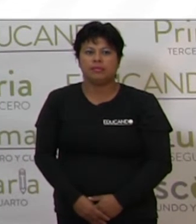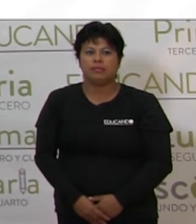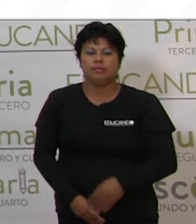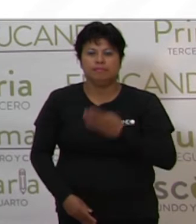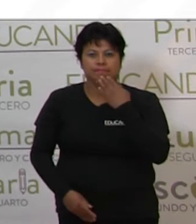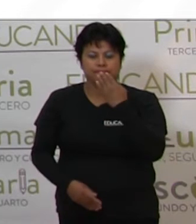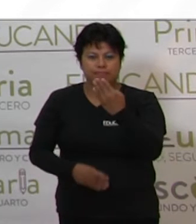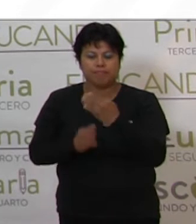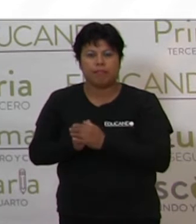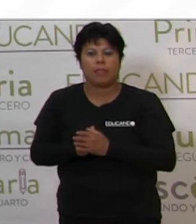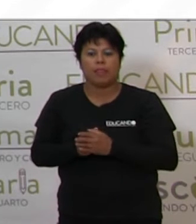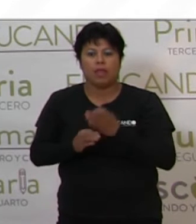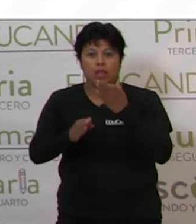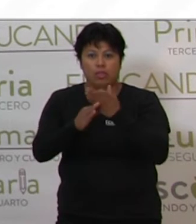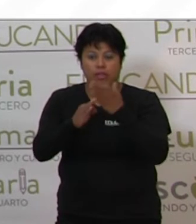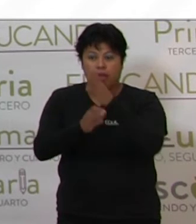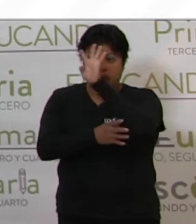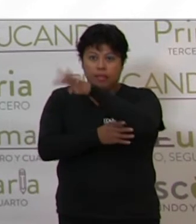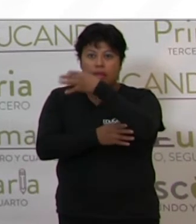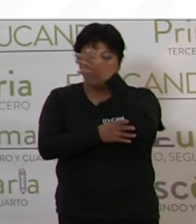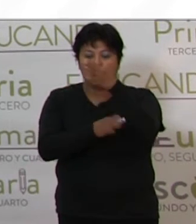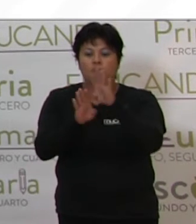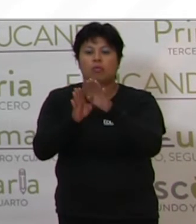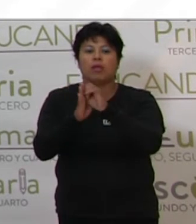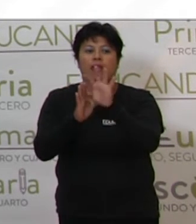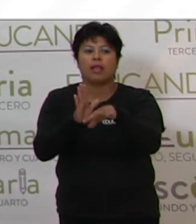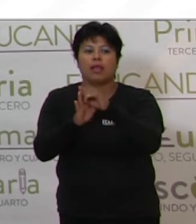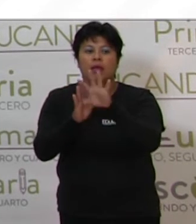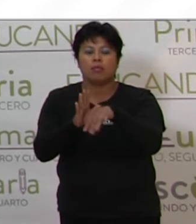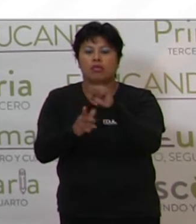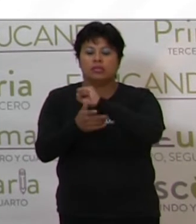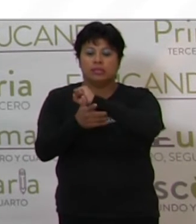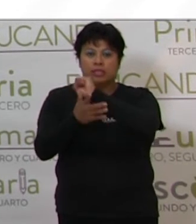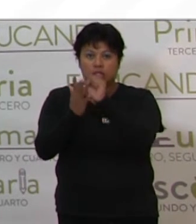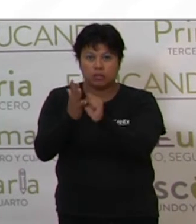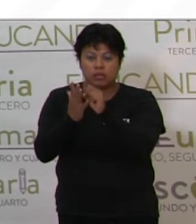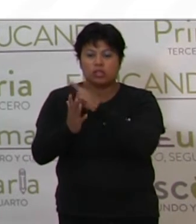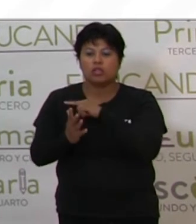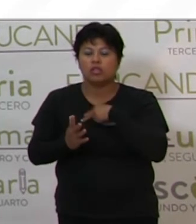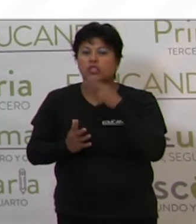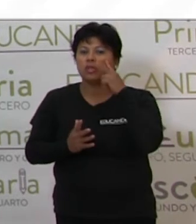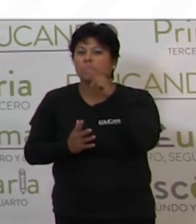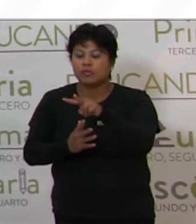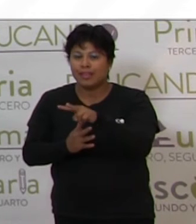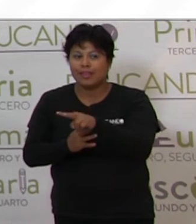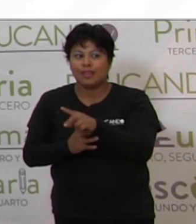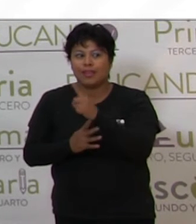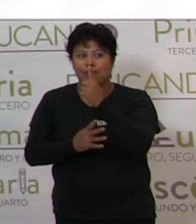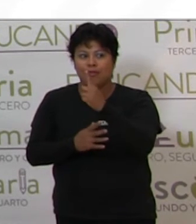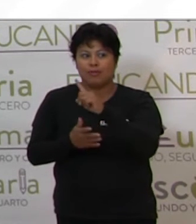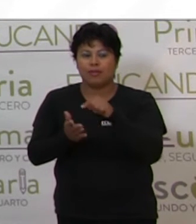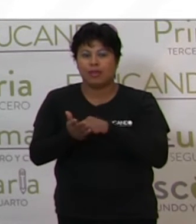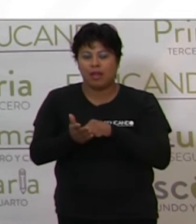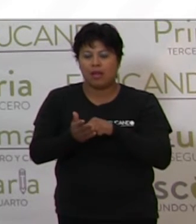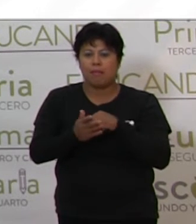Bien, en la tabla de ejemplo de sinónimos estamos viendo de un lado amplificar, y